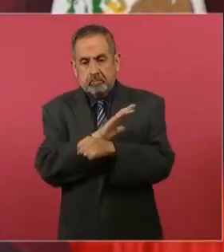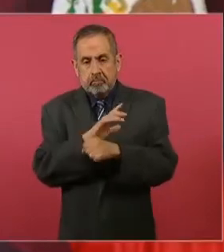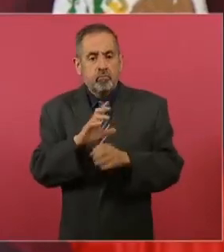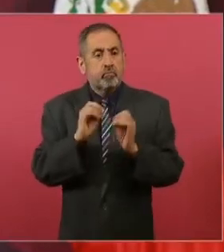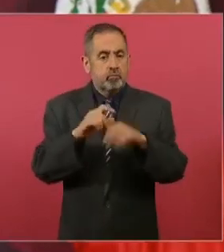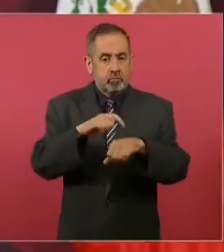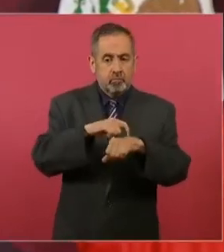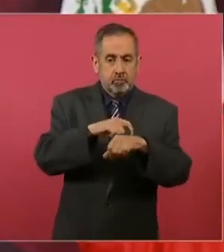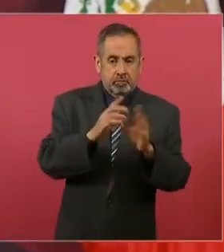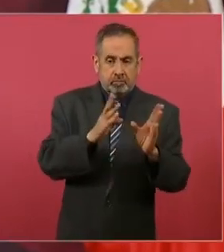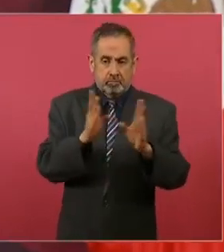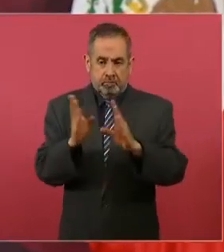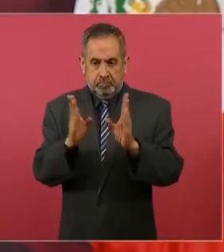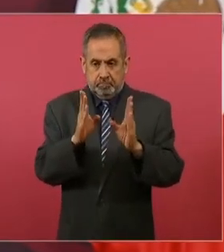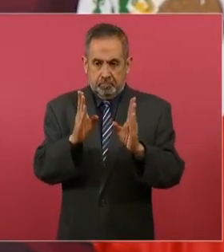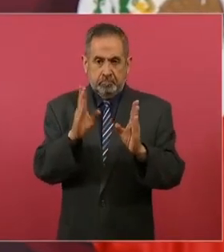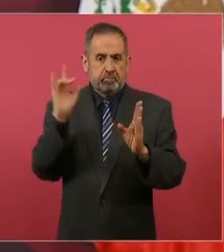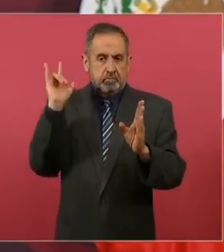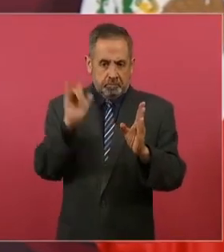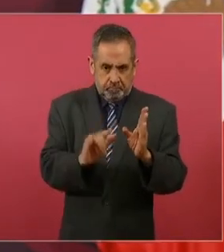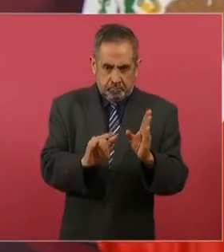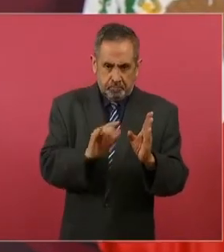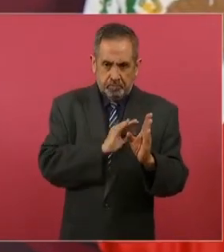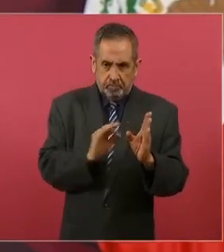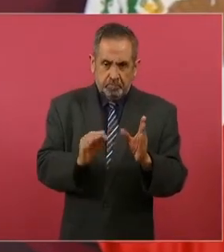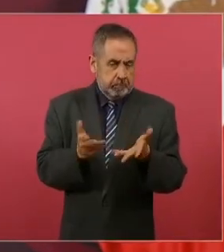hora pueden bajar.